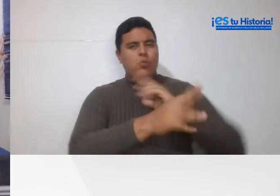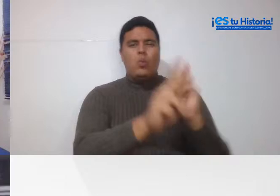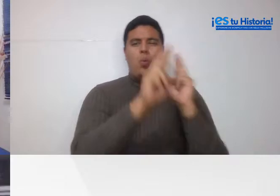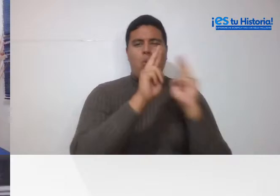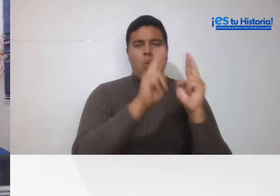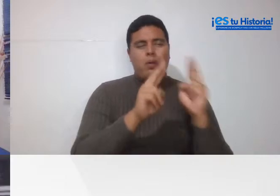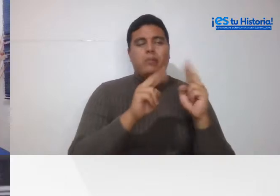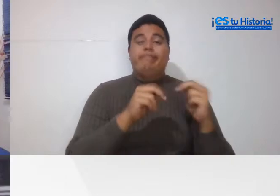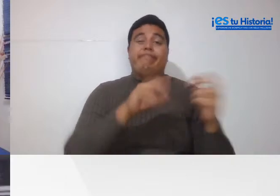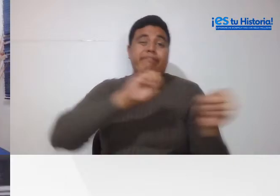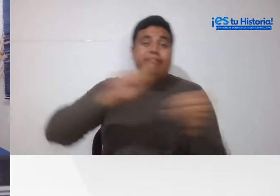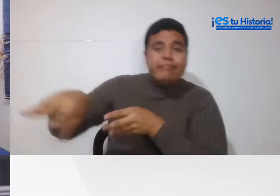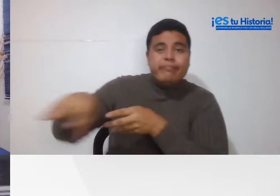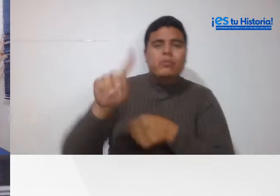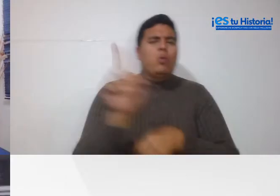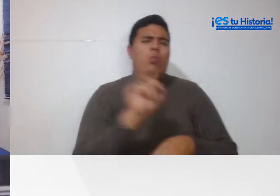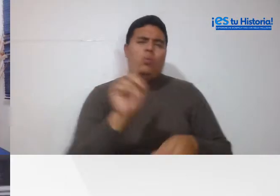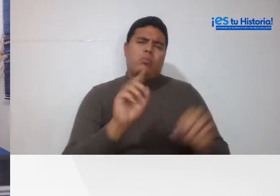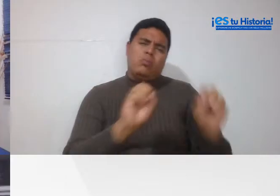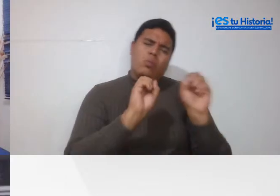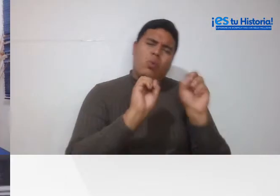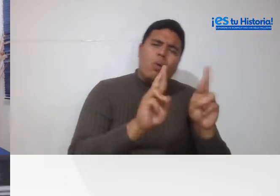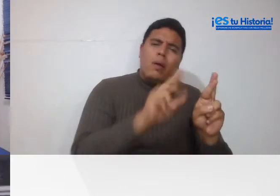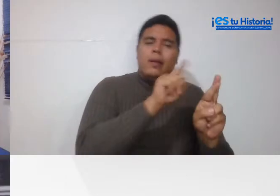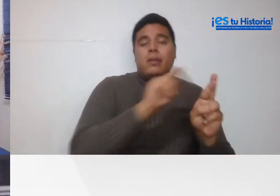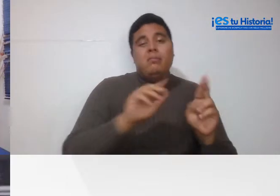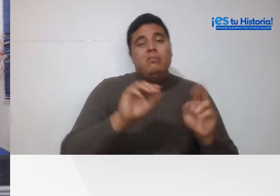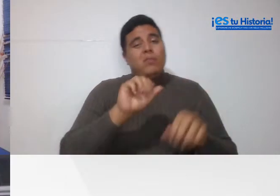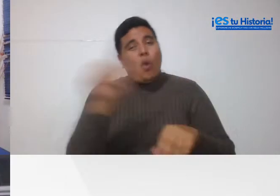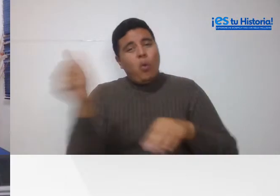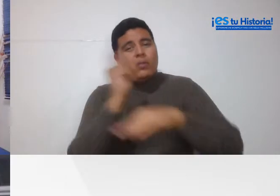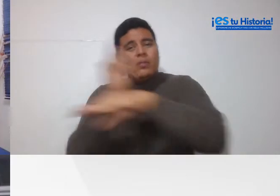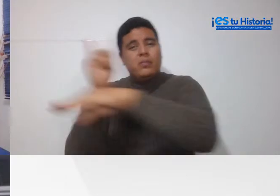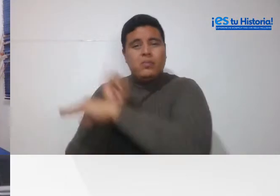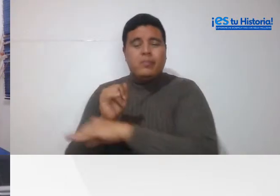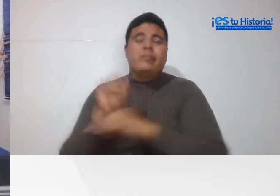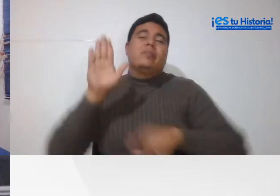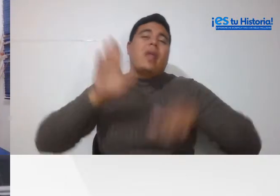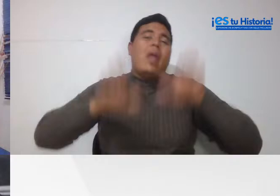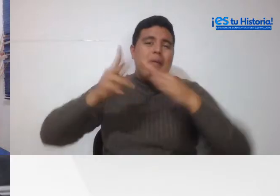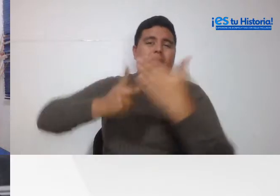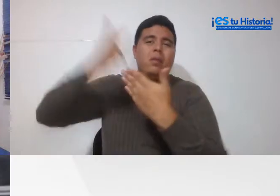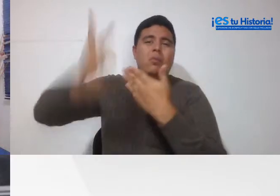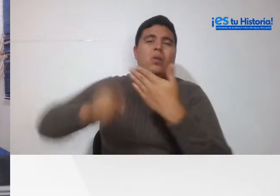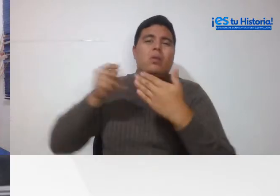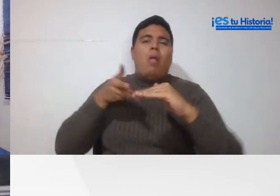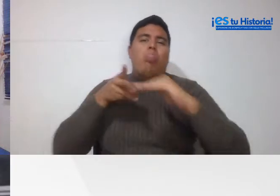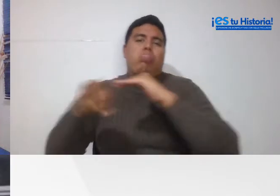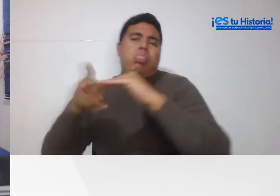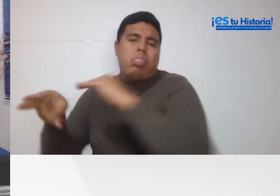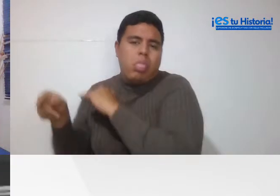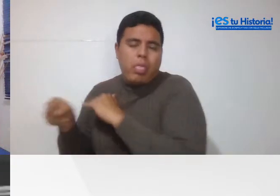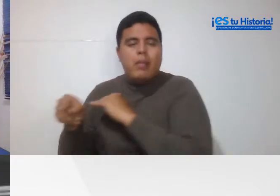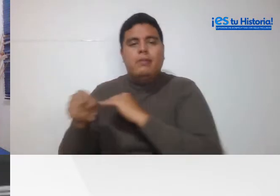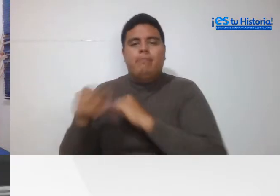otras instituciones, que al menos sigan con esos proyectos que realmente funcionan y dan muchos resultados.